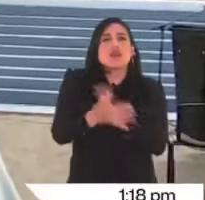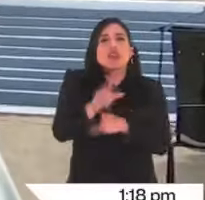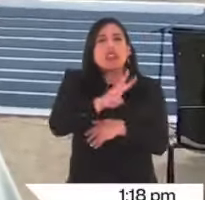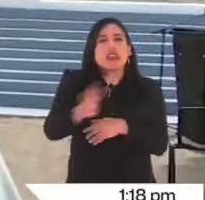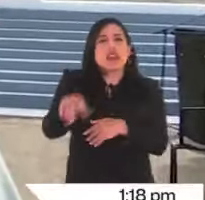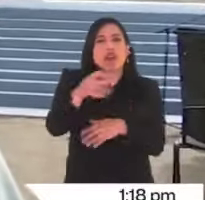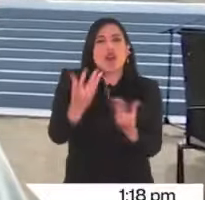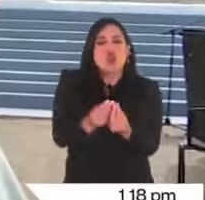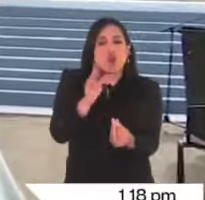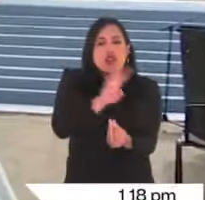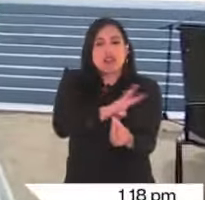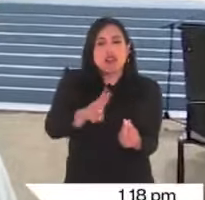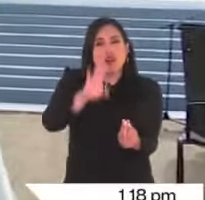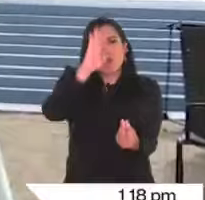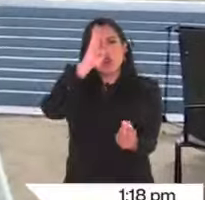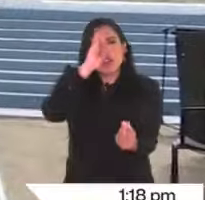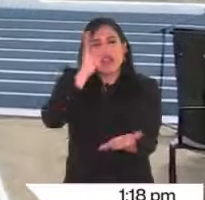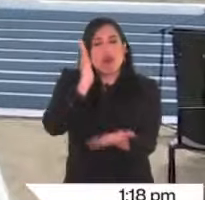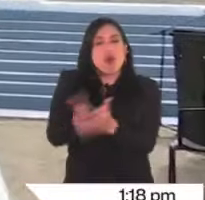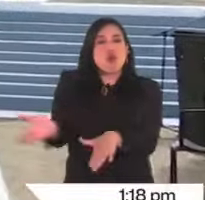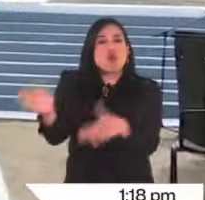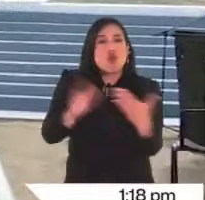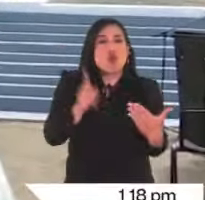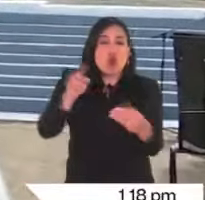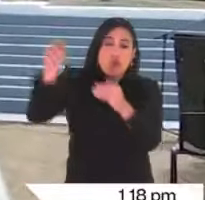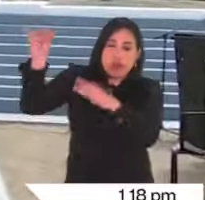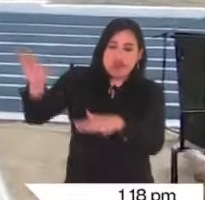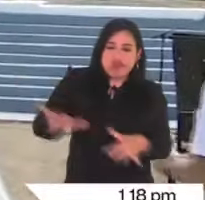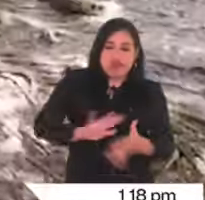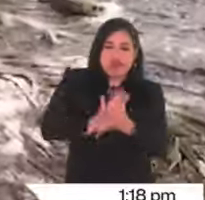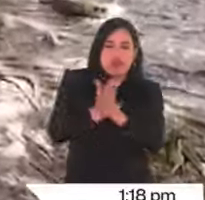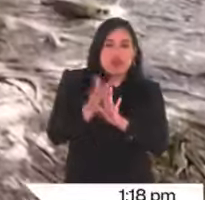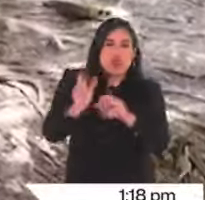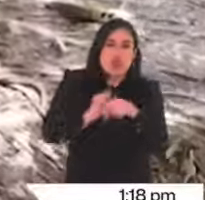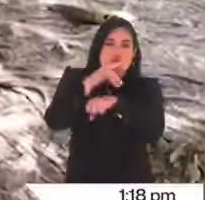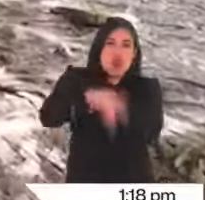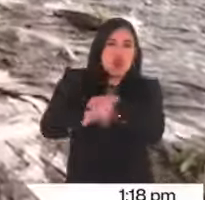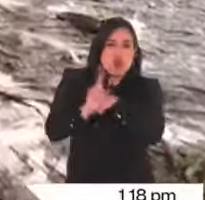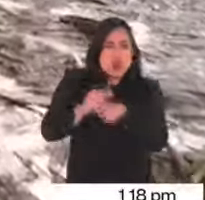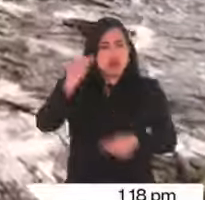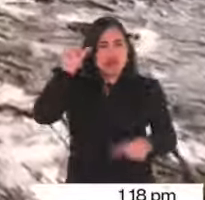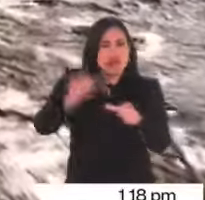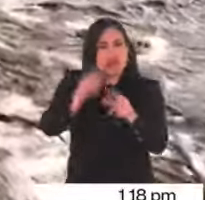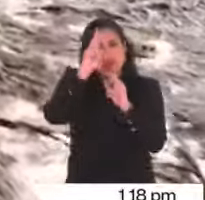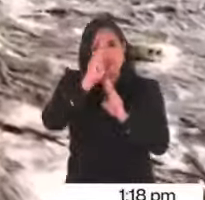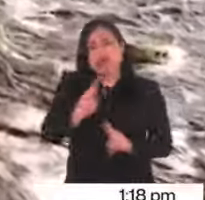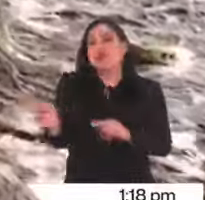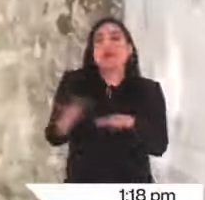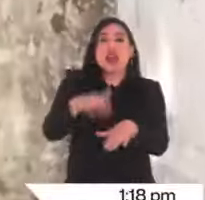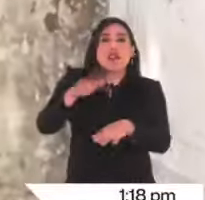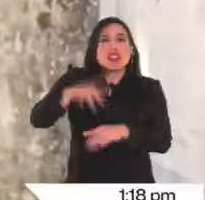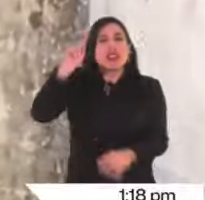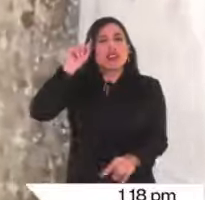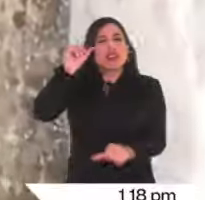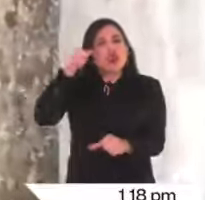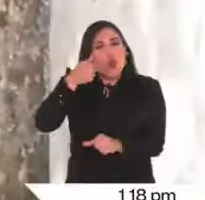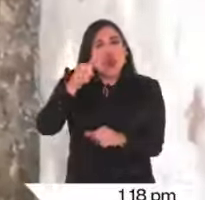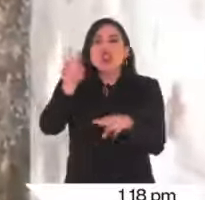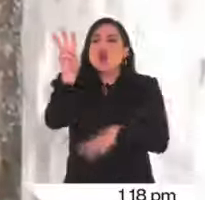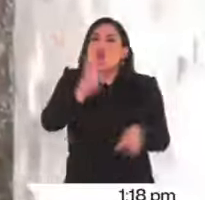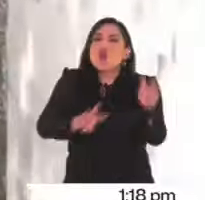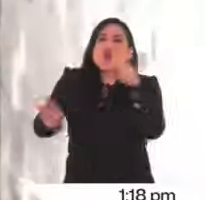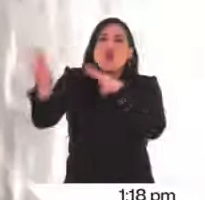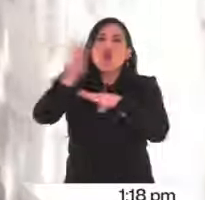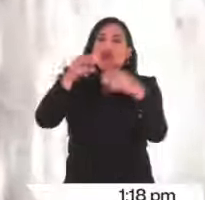33 policías que cayeron acá en este sitio. Reconstruir simbólicamente Armero y convertirla en un museo a